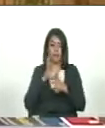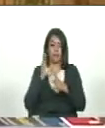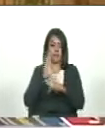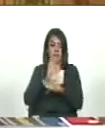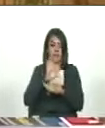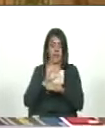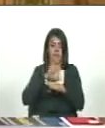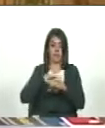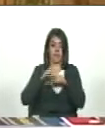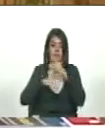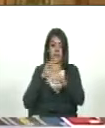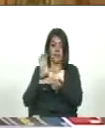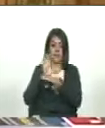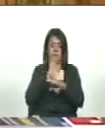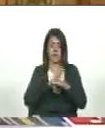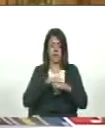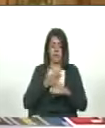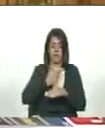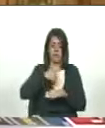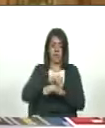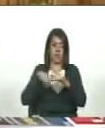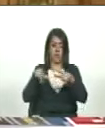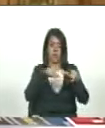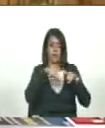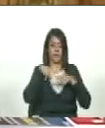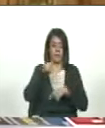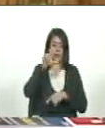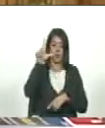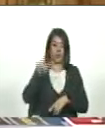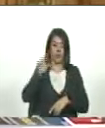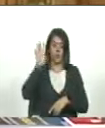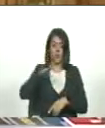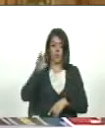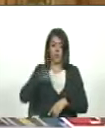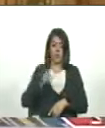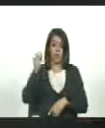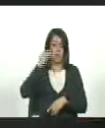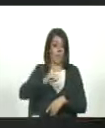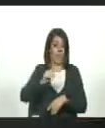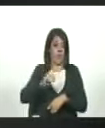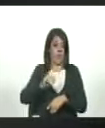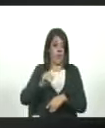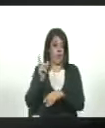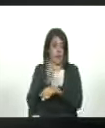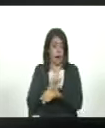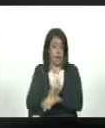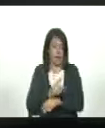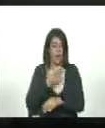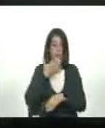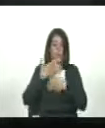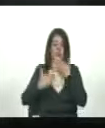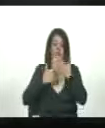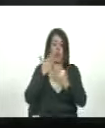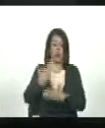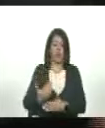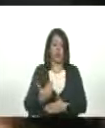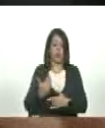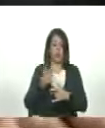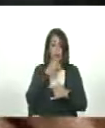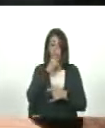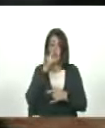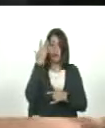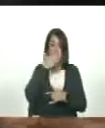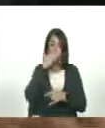patriótico, para cuidar nuestro territorio, la Guayana Esequiba, que más temprano que tarde será recuperada, sin duda